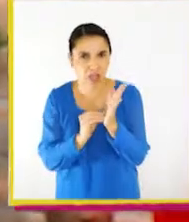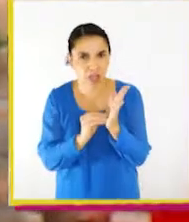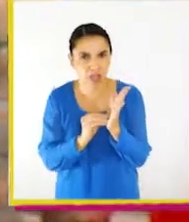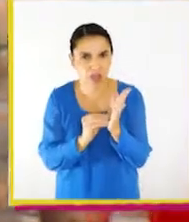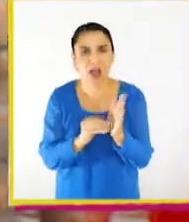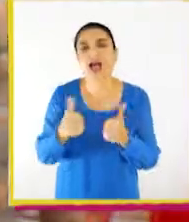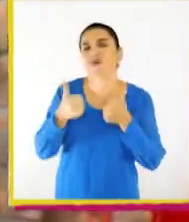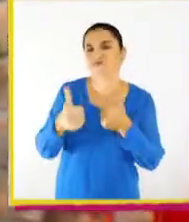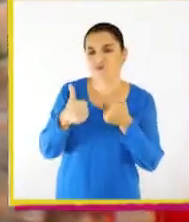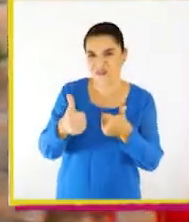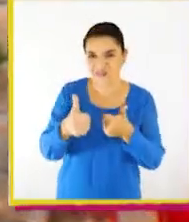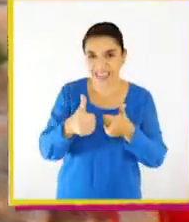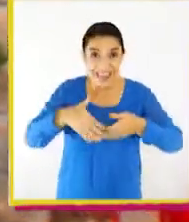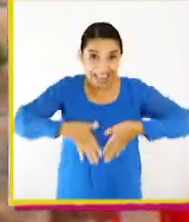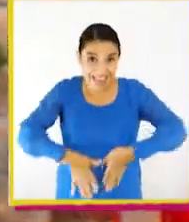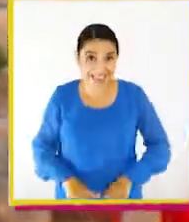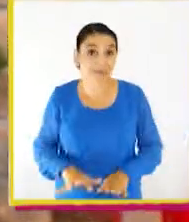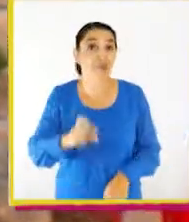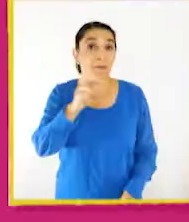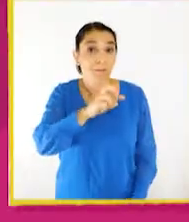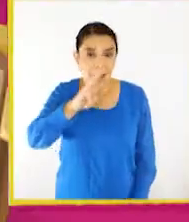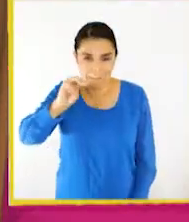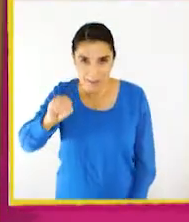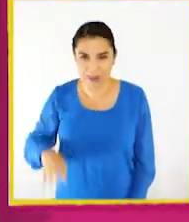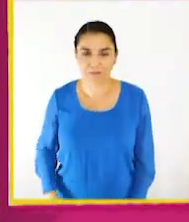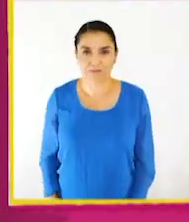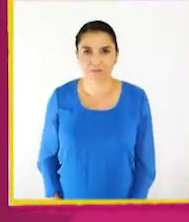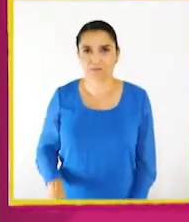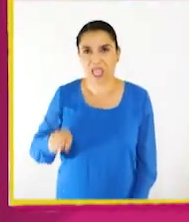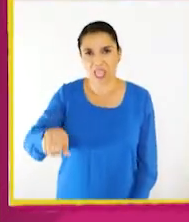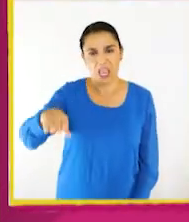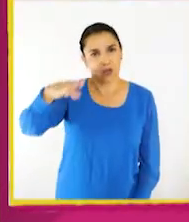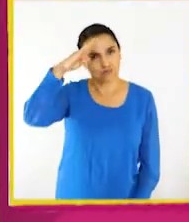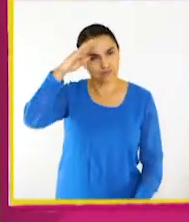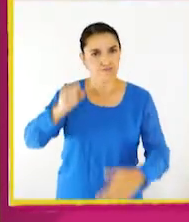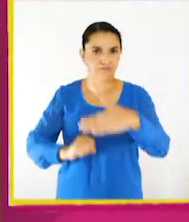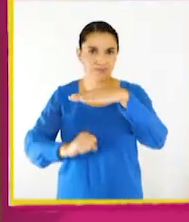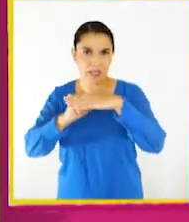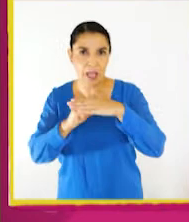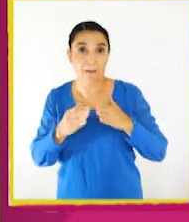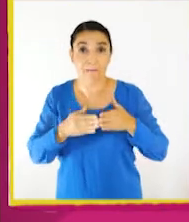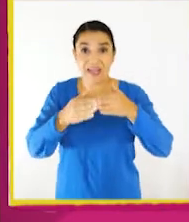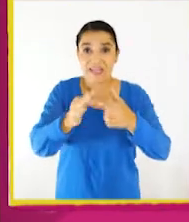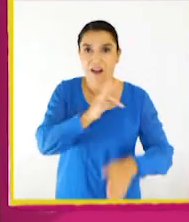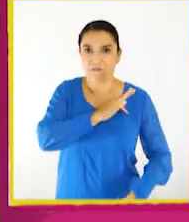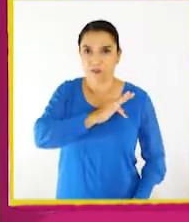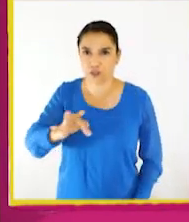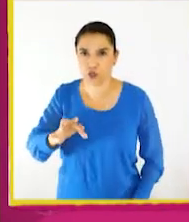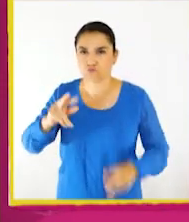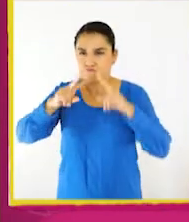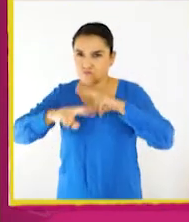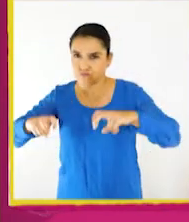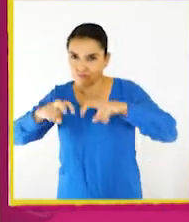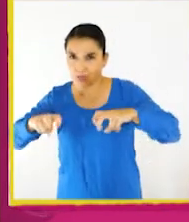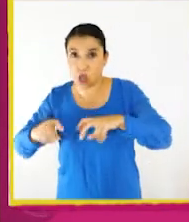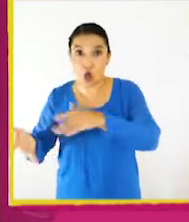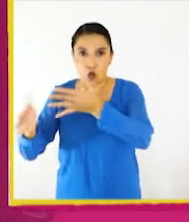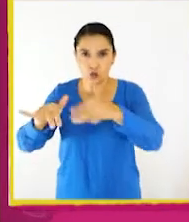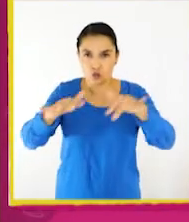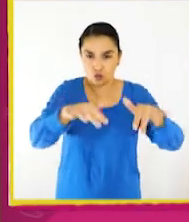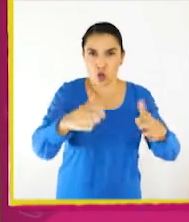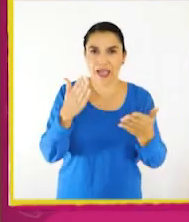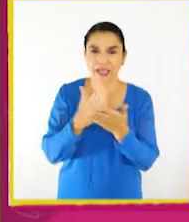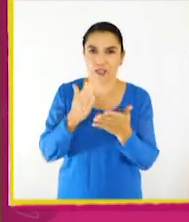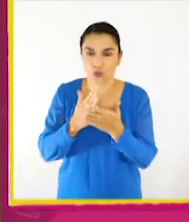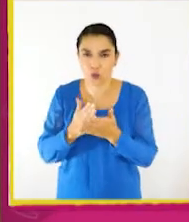de nacimiento y de sus padres. ¡Sigamos! Oficial de la Marina Francesa y oceanógrafo, estudió en la Escuela Naval de